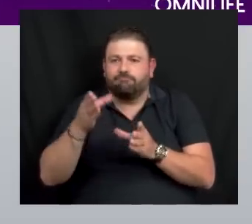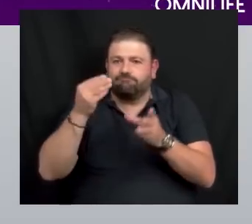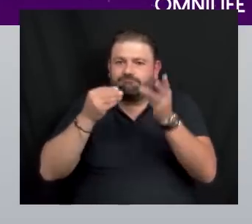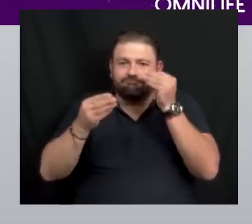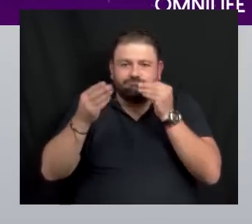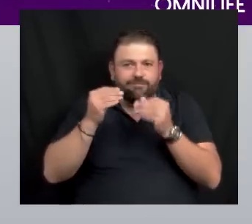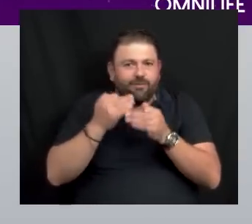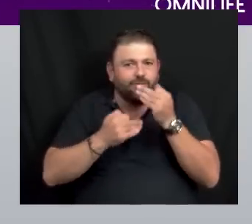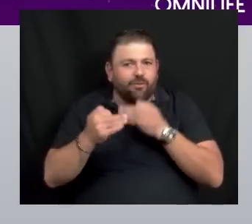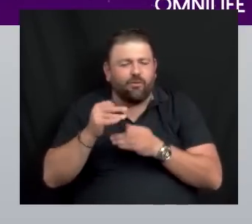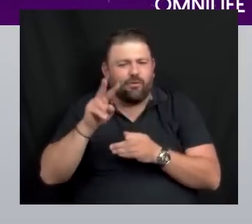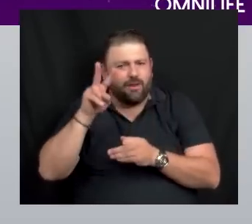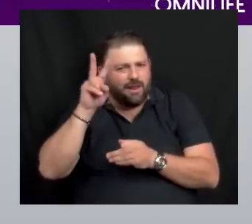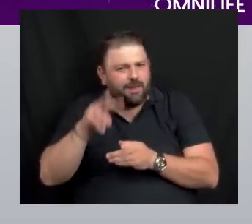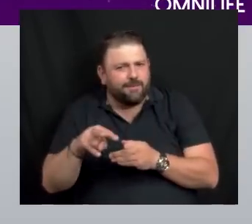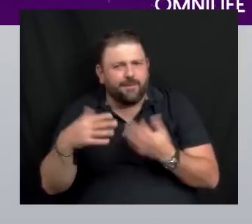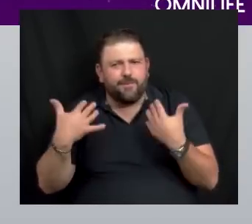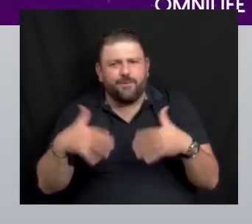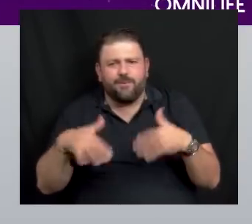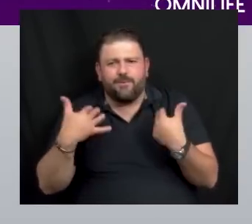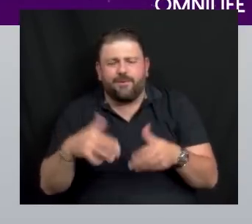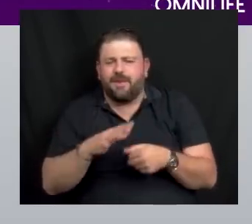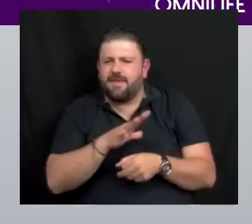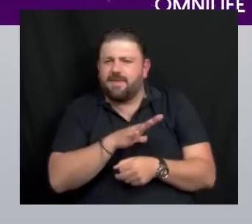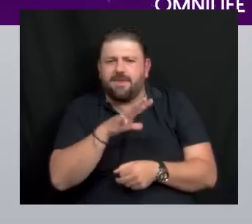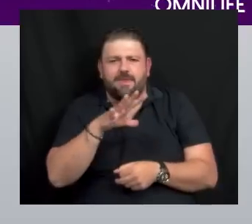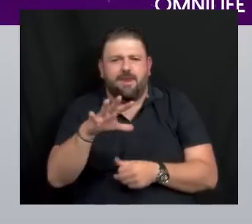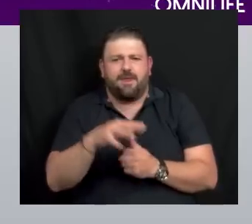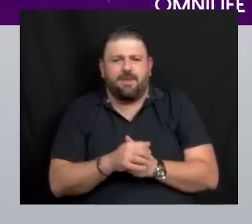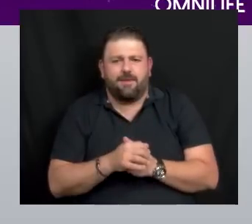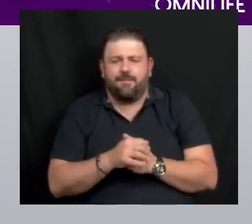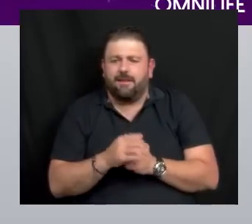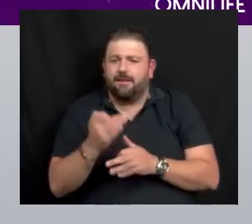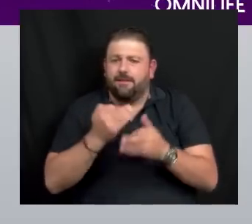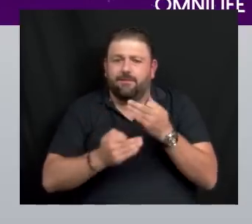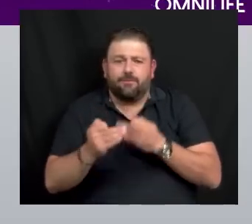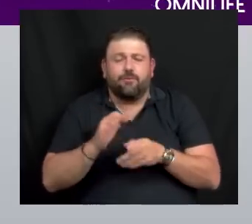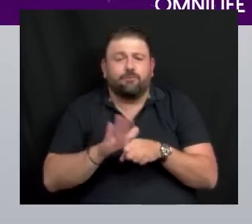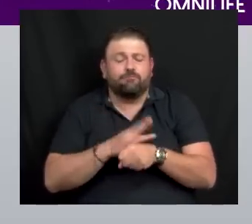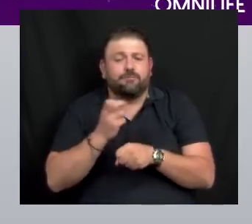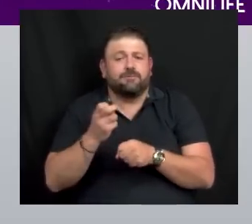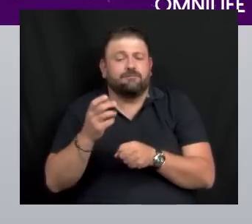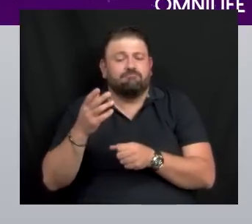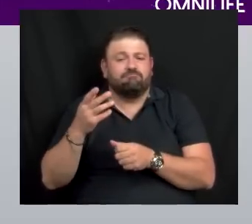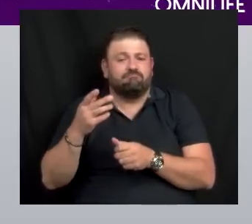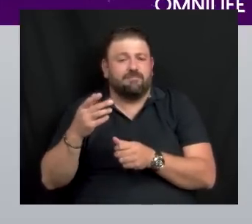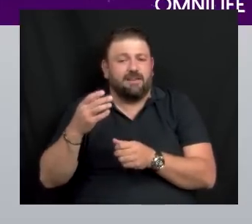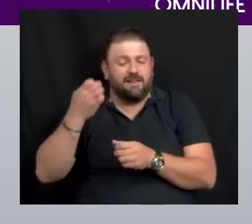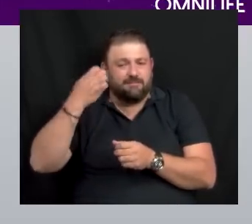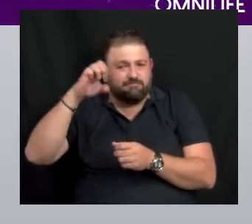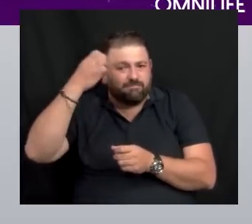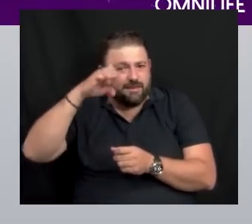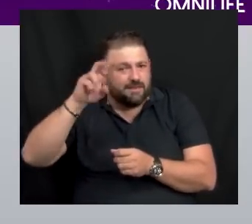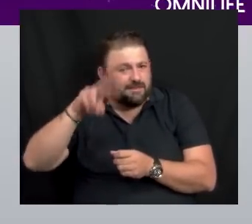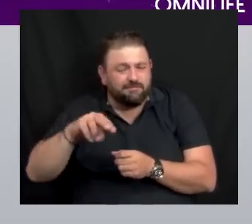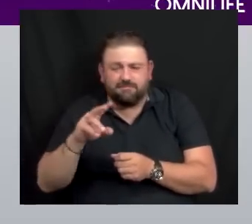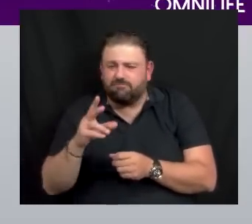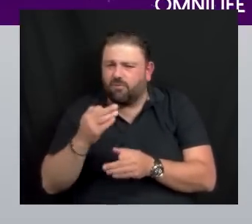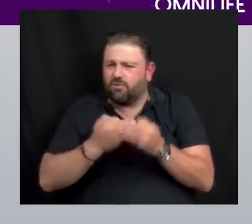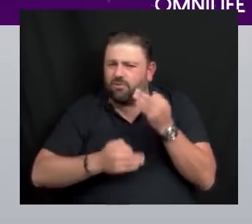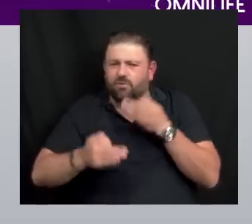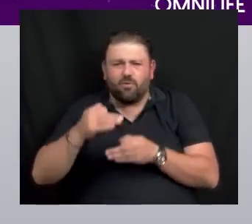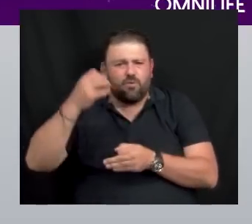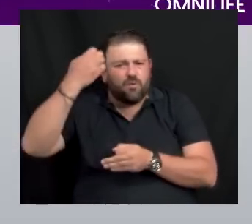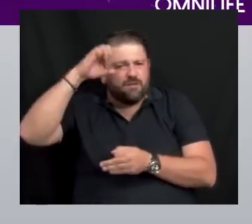increíble, increíble. Y bueno, la tecnología, todo lo que utiliza la empresa para poder conectarnos unos con otros, es una experiencia única.